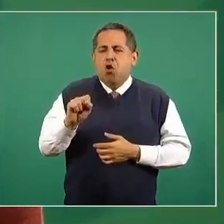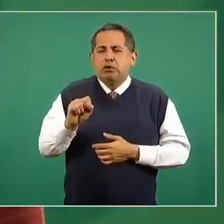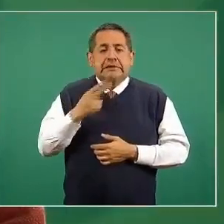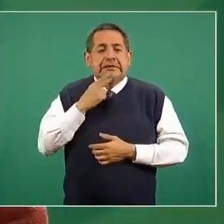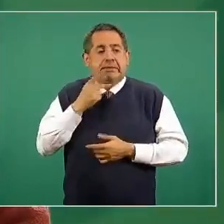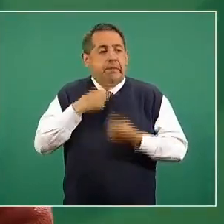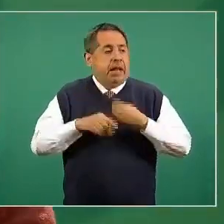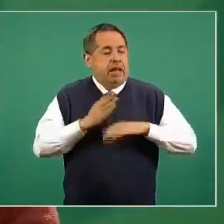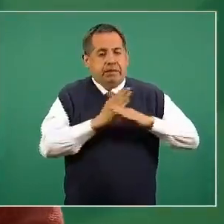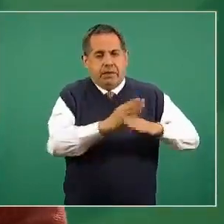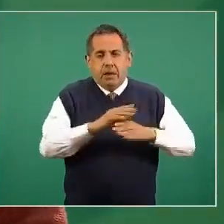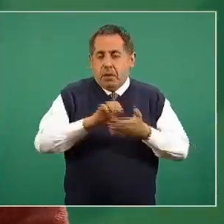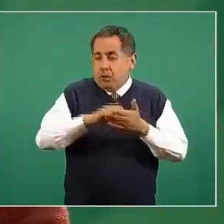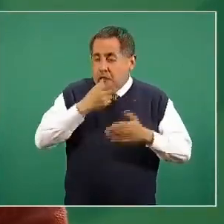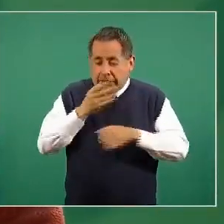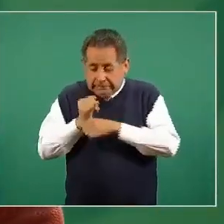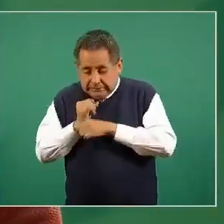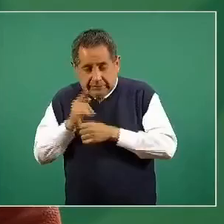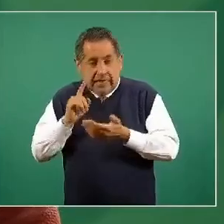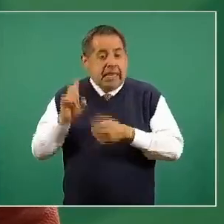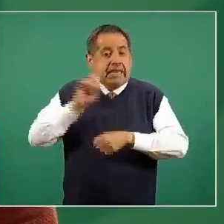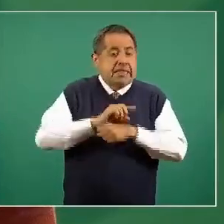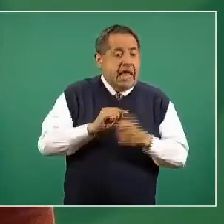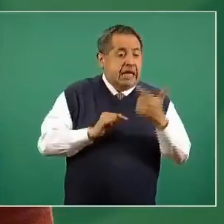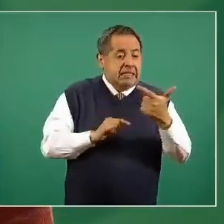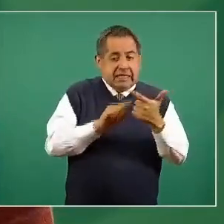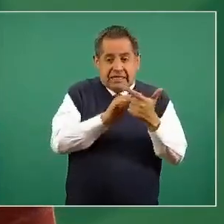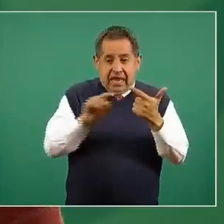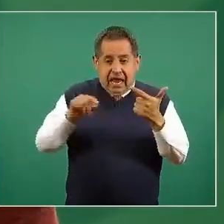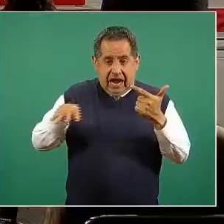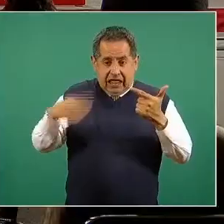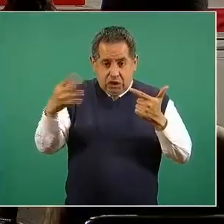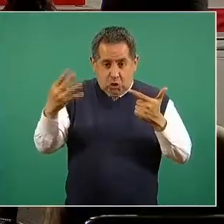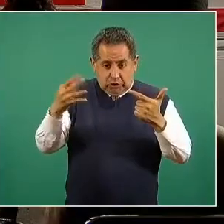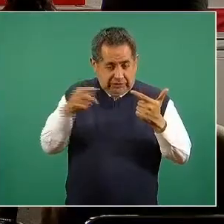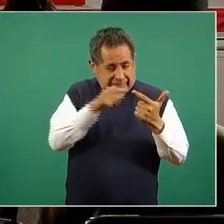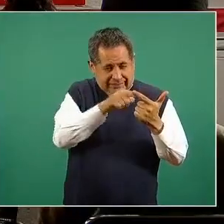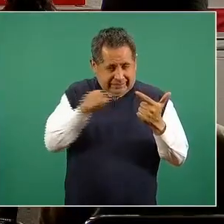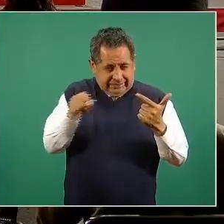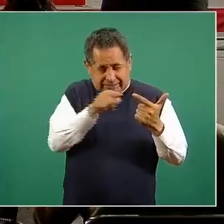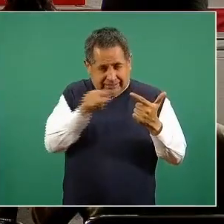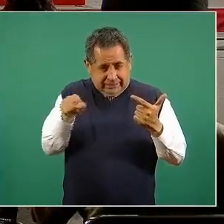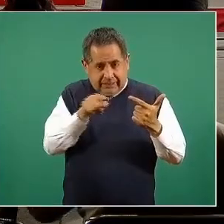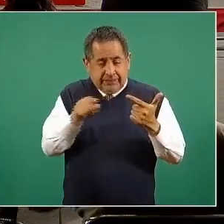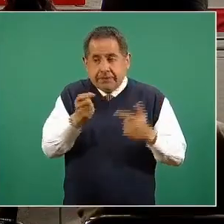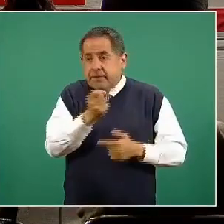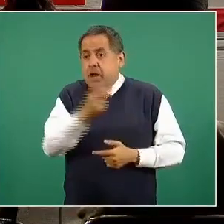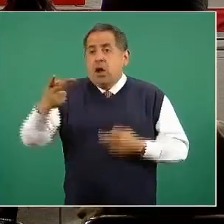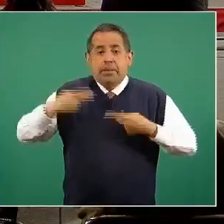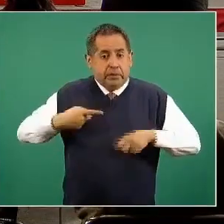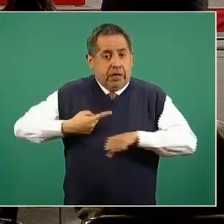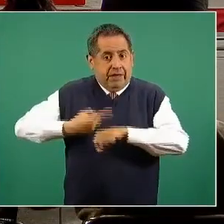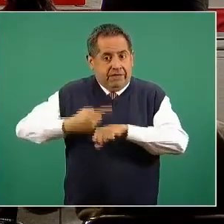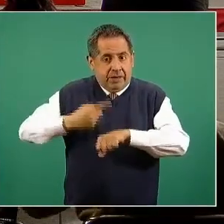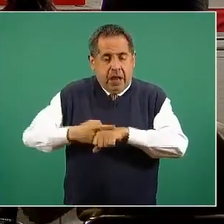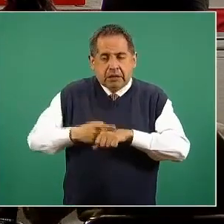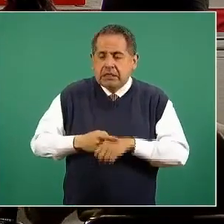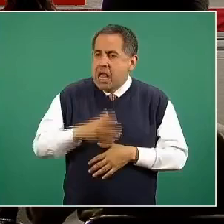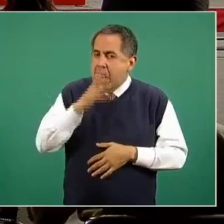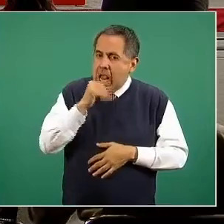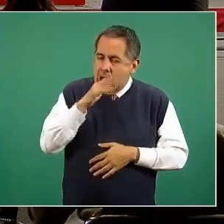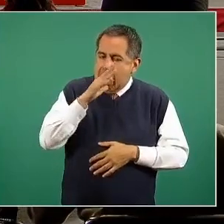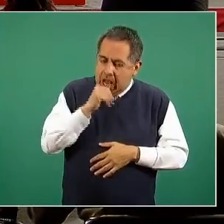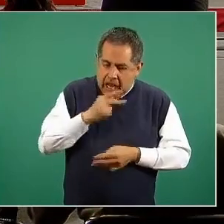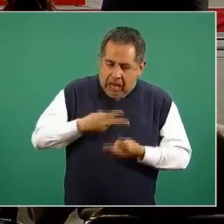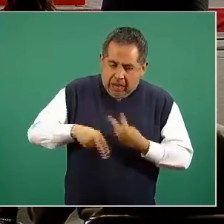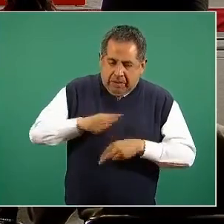que entre el día 7 y el día 14 es una etapa donde algunos de los individuos enfermos no